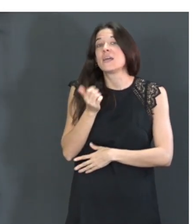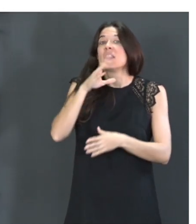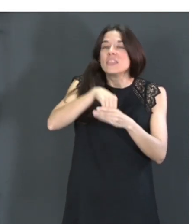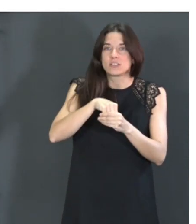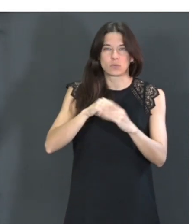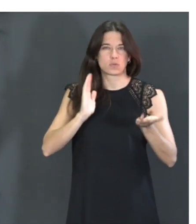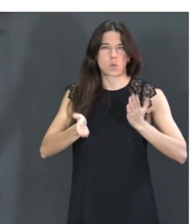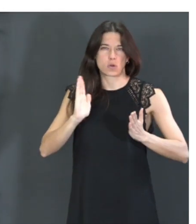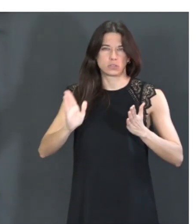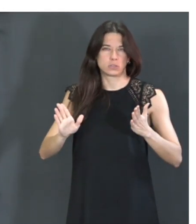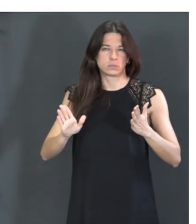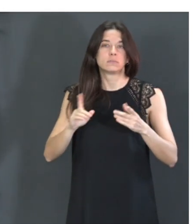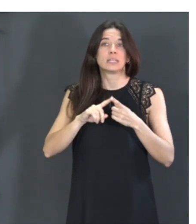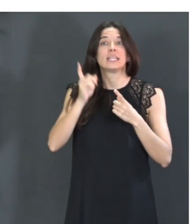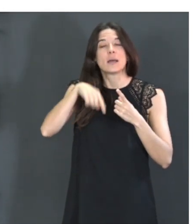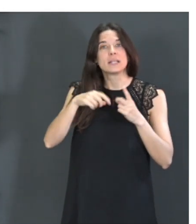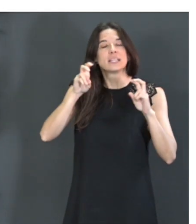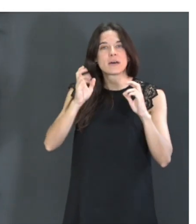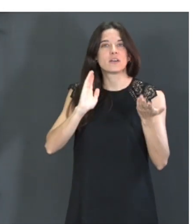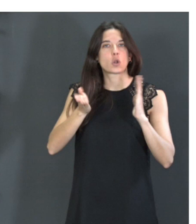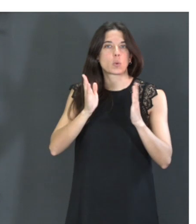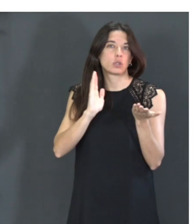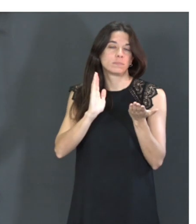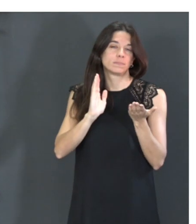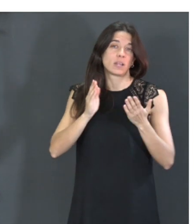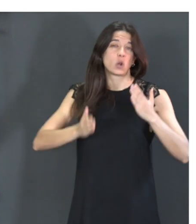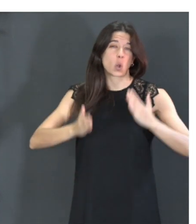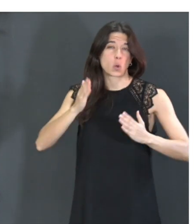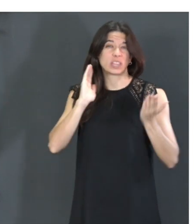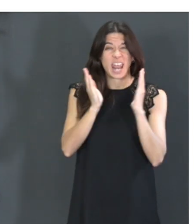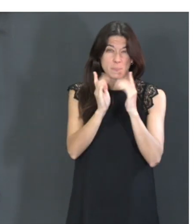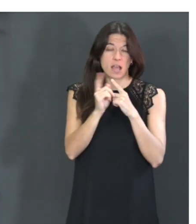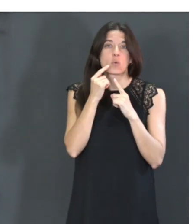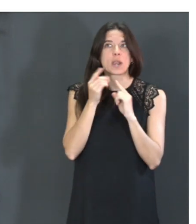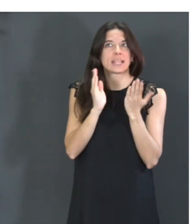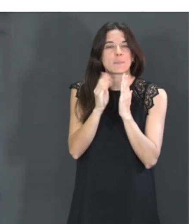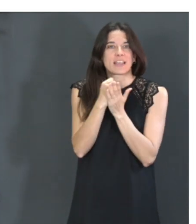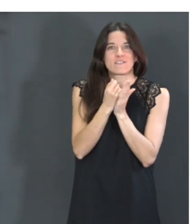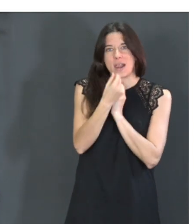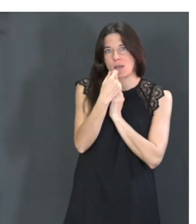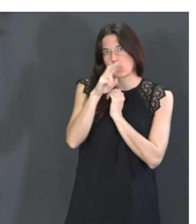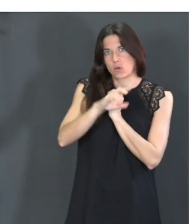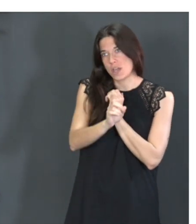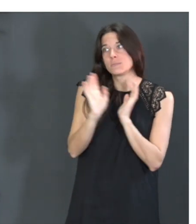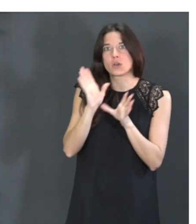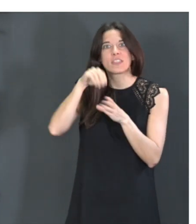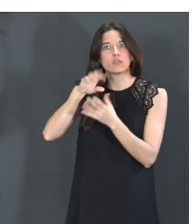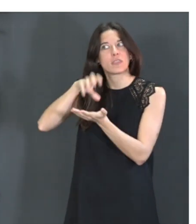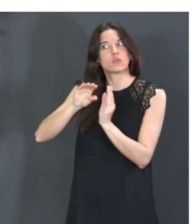y toda la parte de roboterapia como terapia no farmacológica que tiene tanta fuerza en vuestro